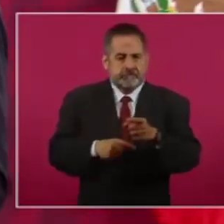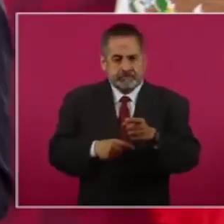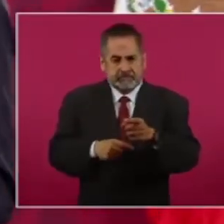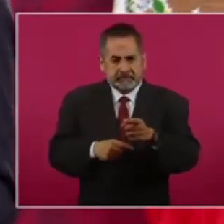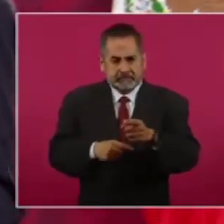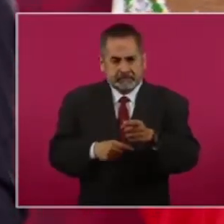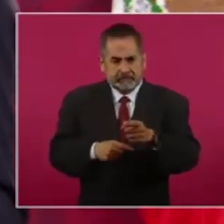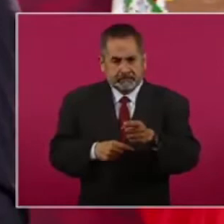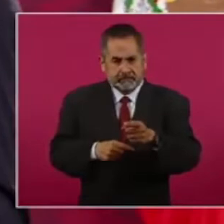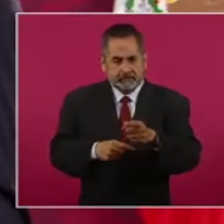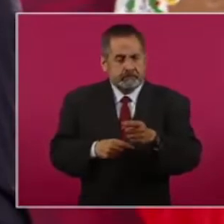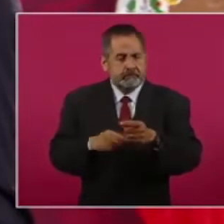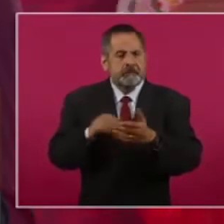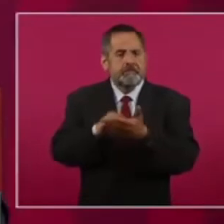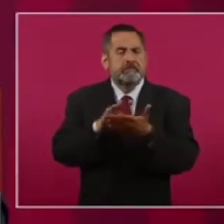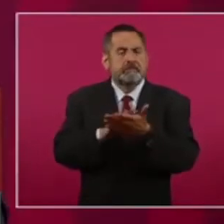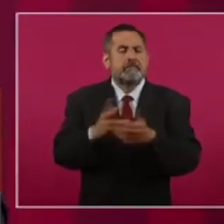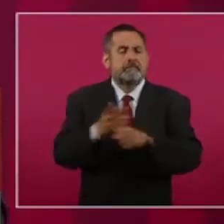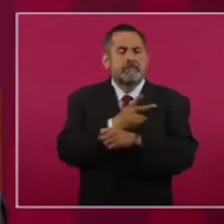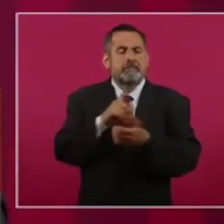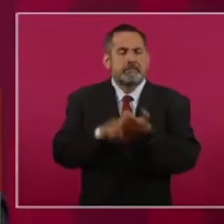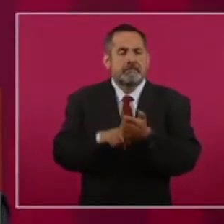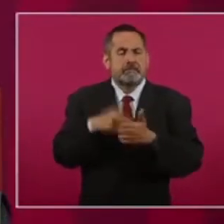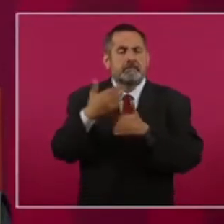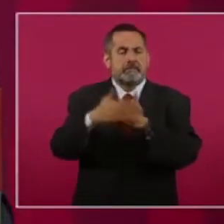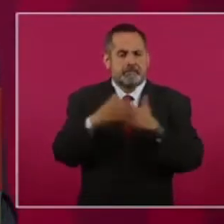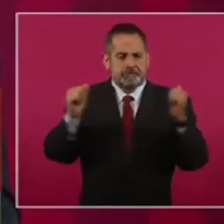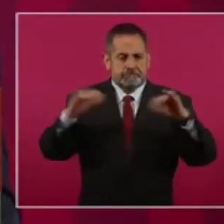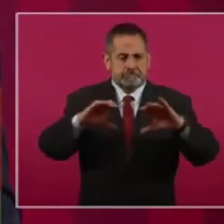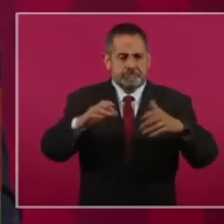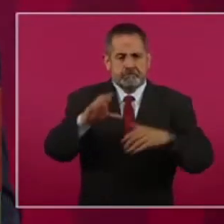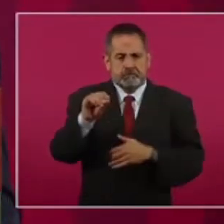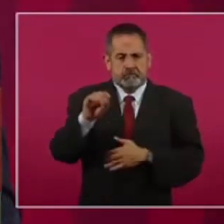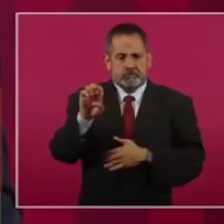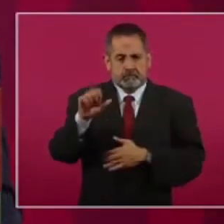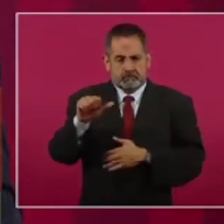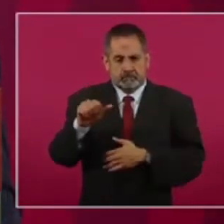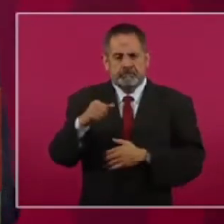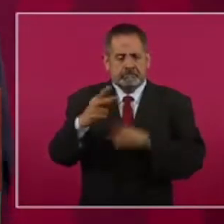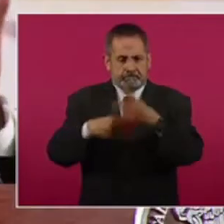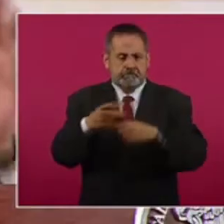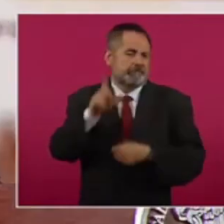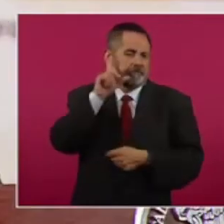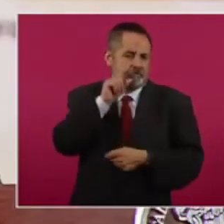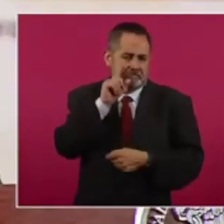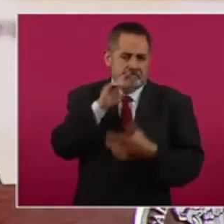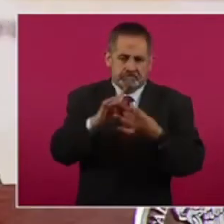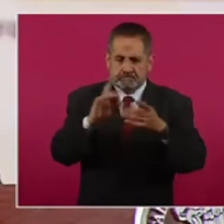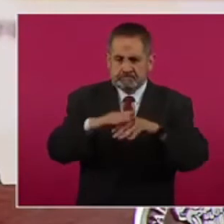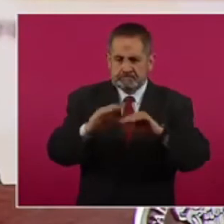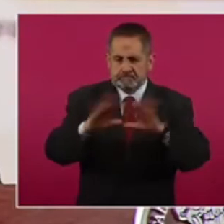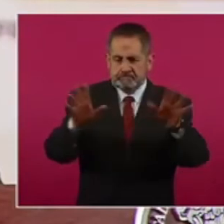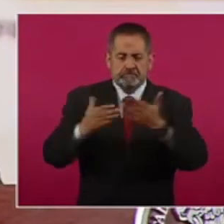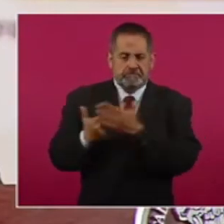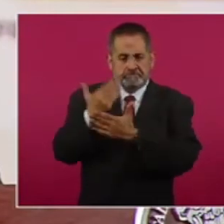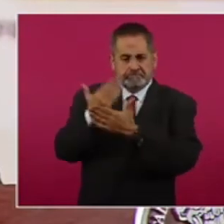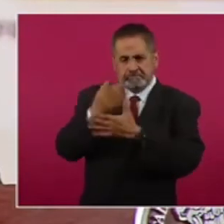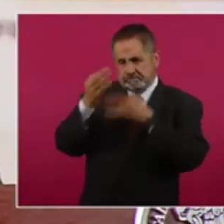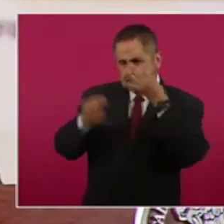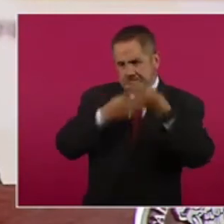ya la situación sobre la cumbre mañana, en la mañana,